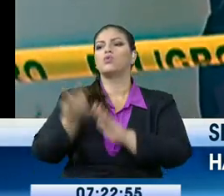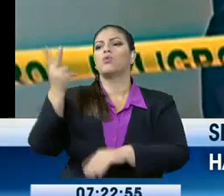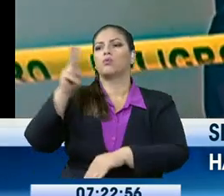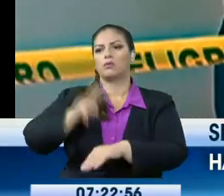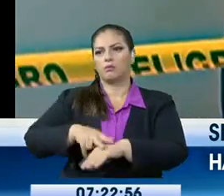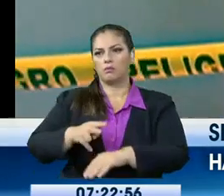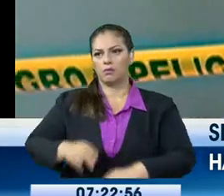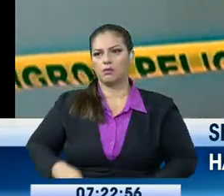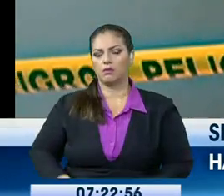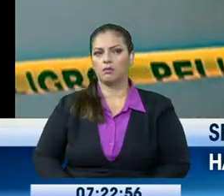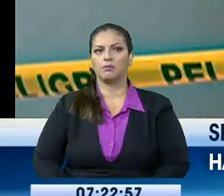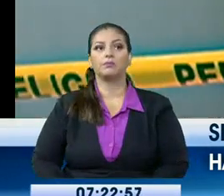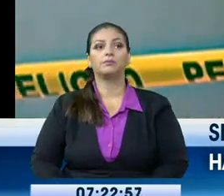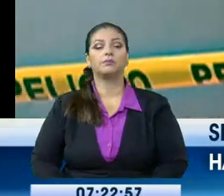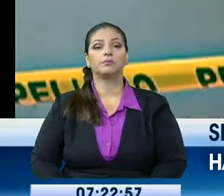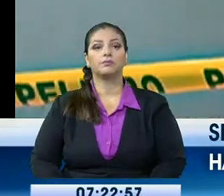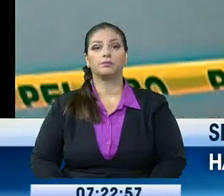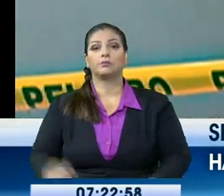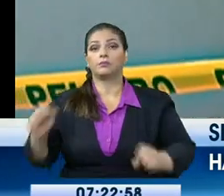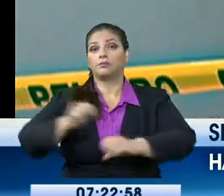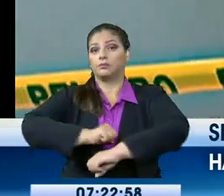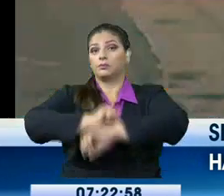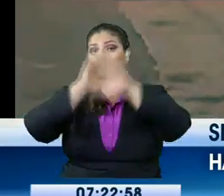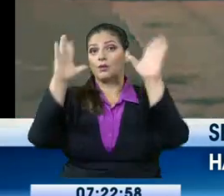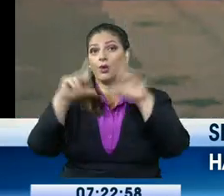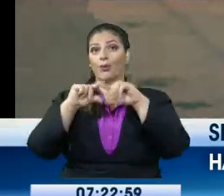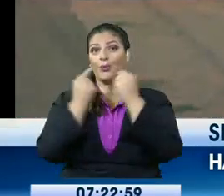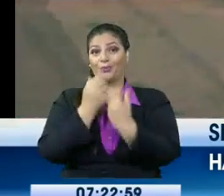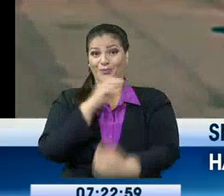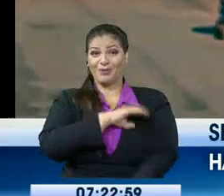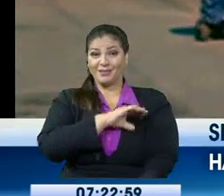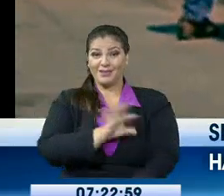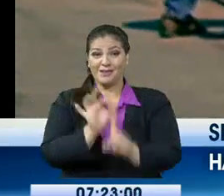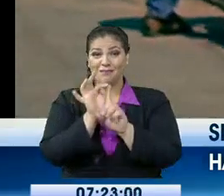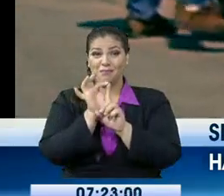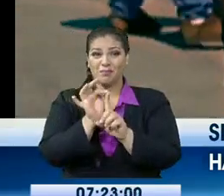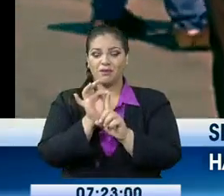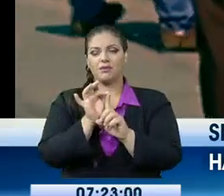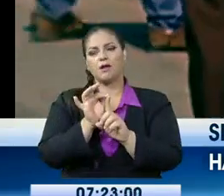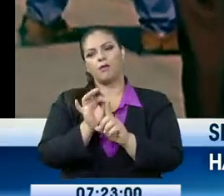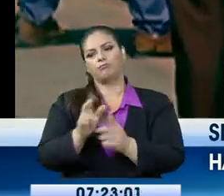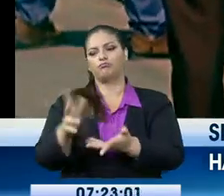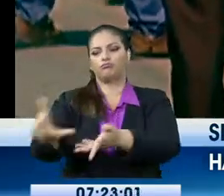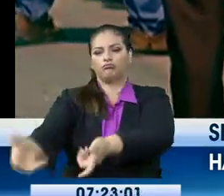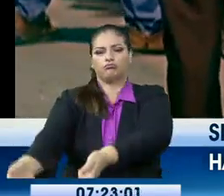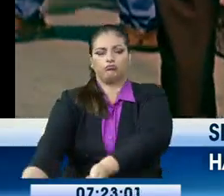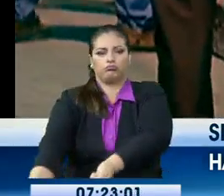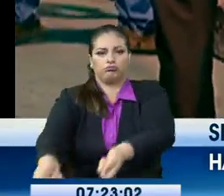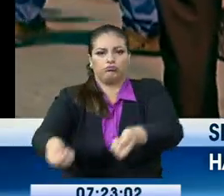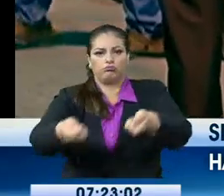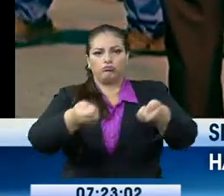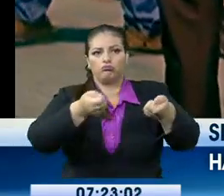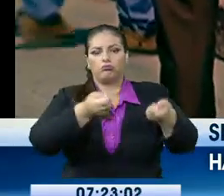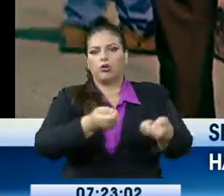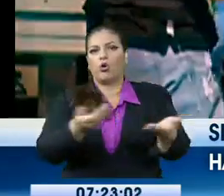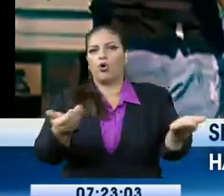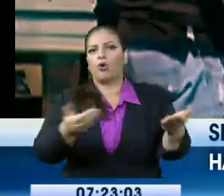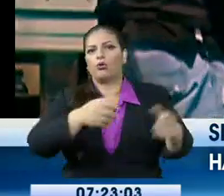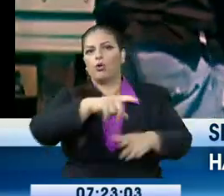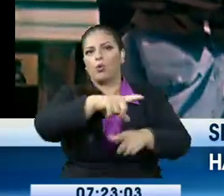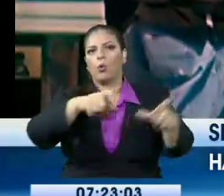el transcurrir de la mañana, agentes de criminalística se hicieron presentes para trasladar el cuerpo hasta la morgue. De ahí que se siguen